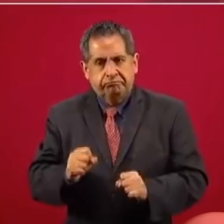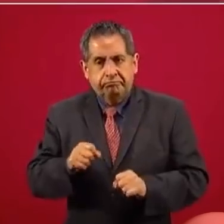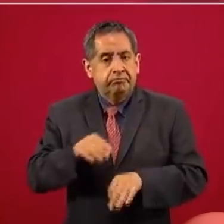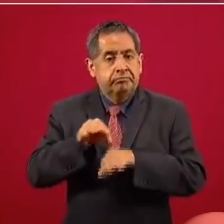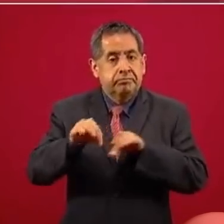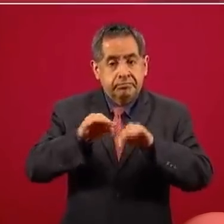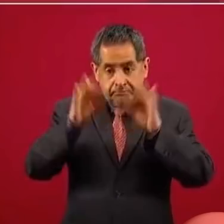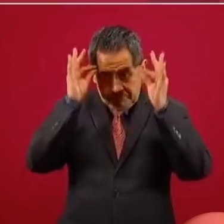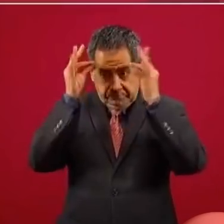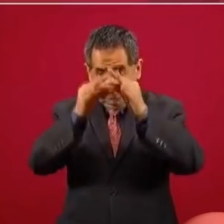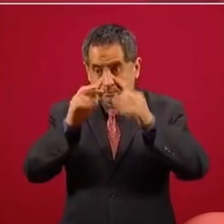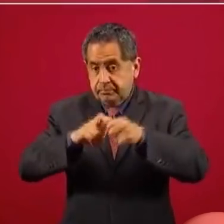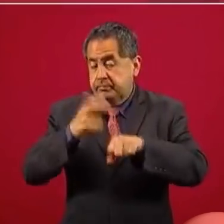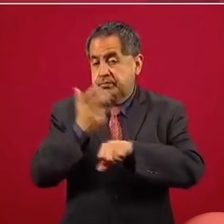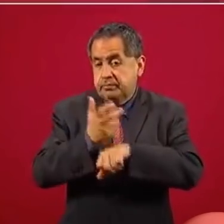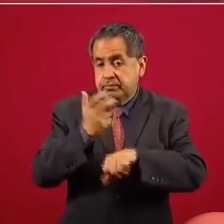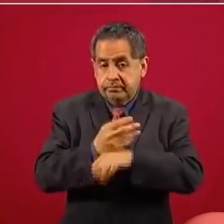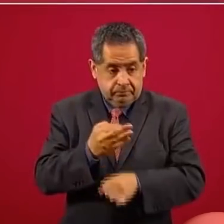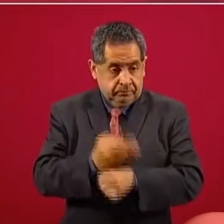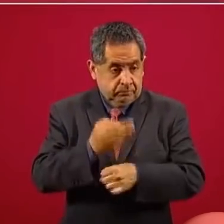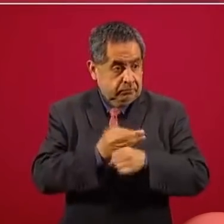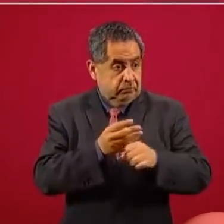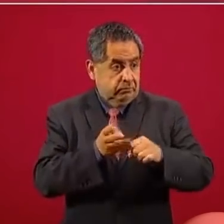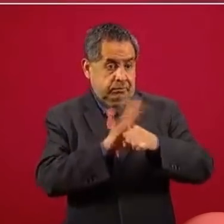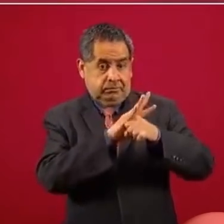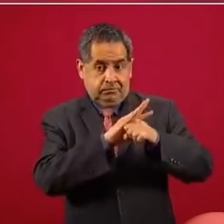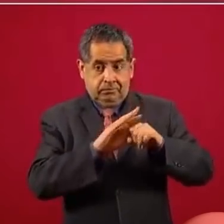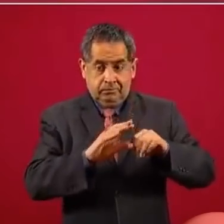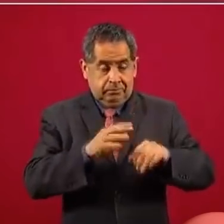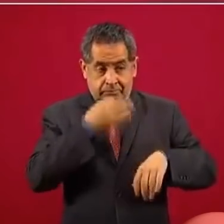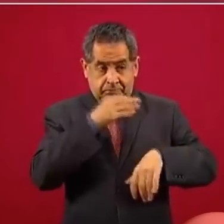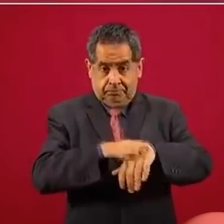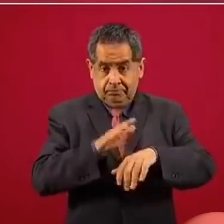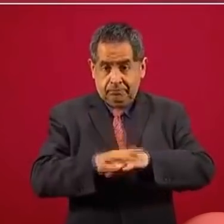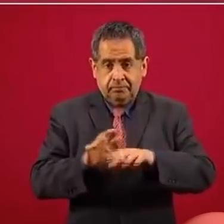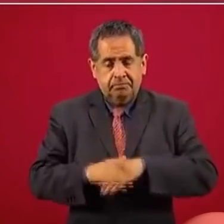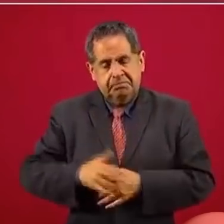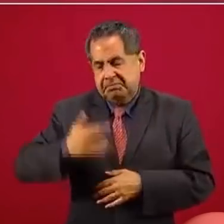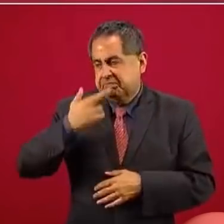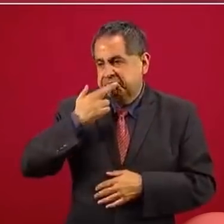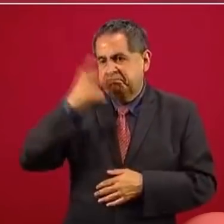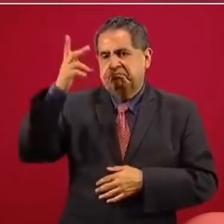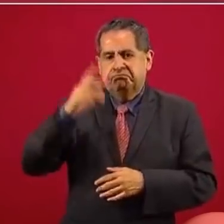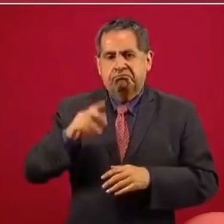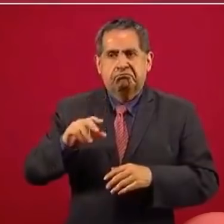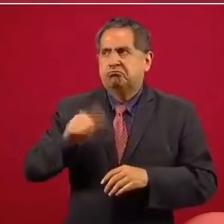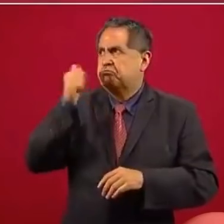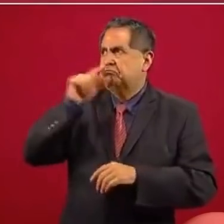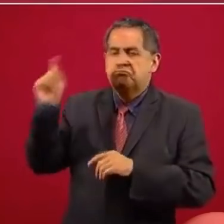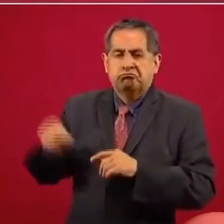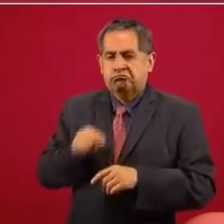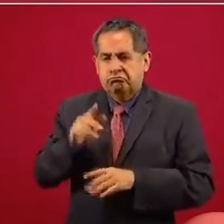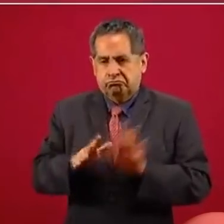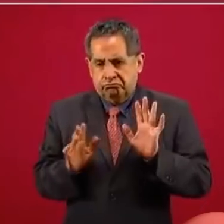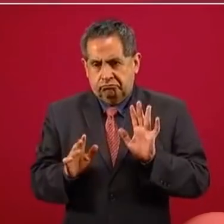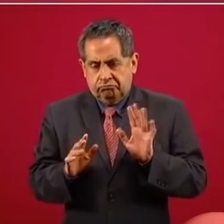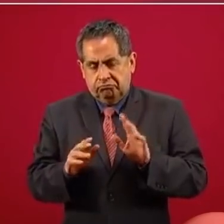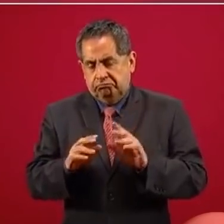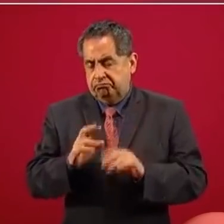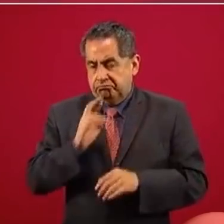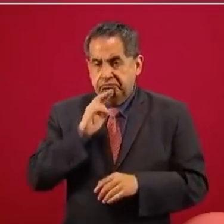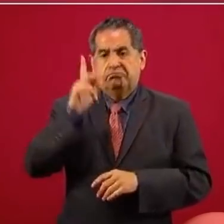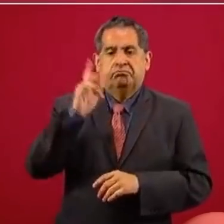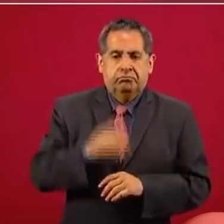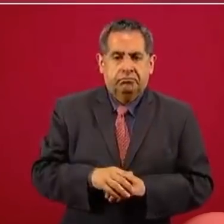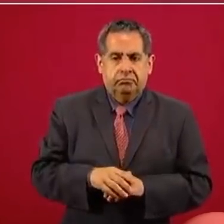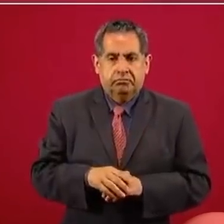en Estados Unidos, en esta pandemia, como ya lo dije, ha sido el mejor de todo el servicio exterior. Con todo que te diría,